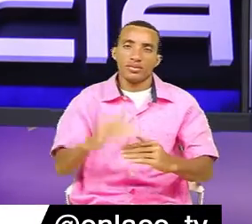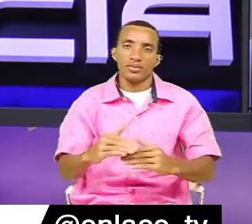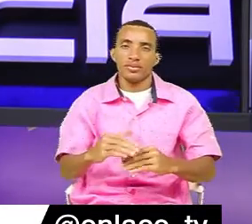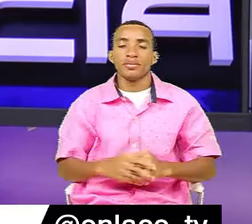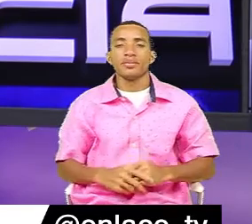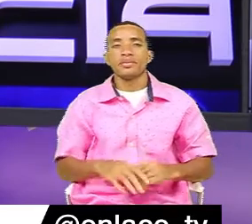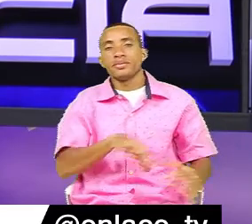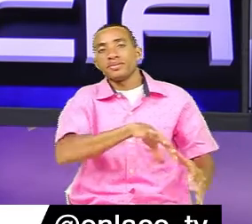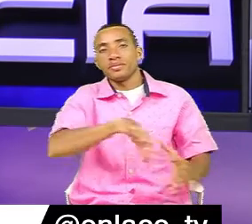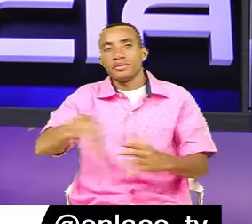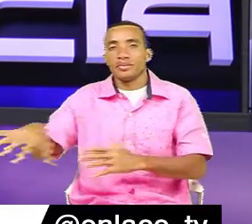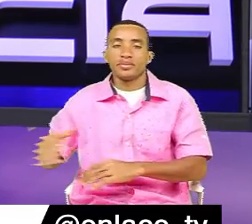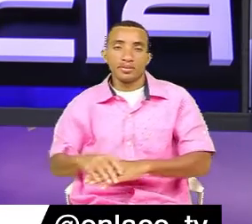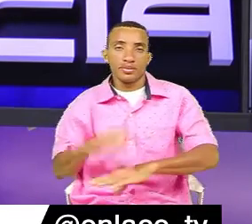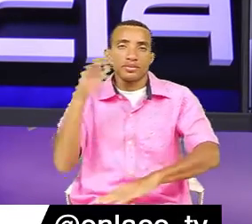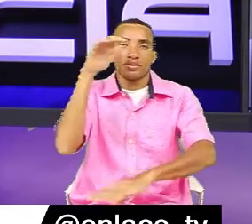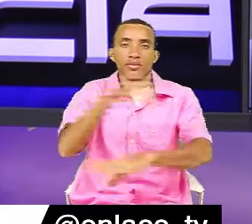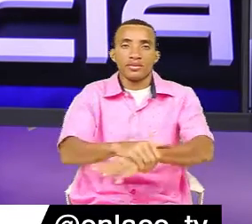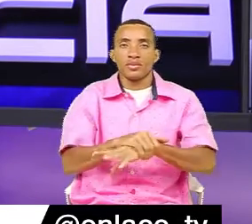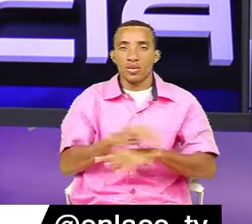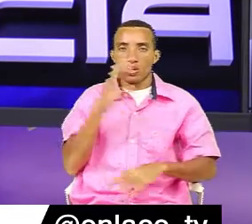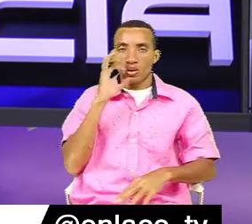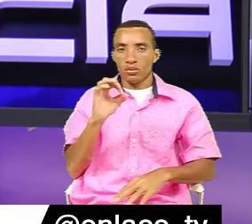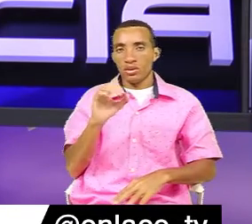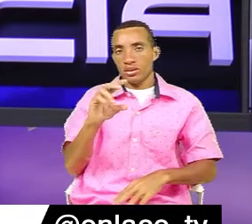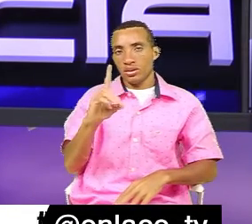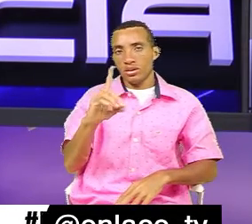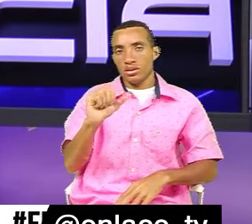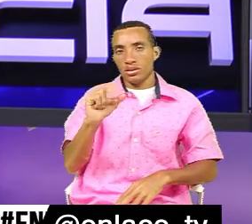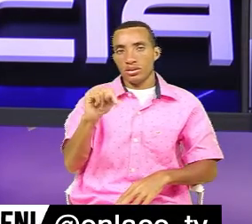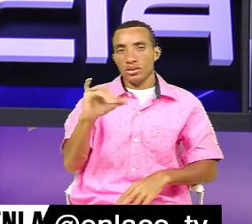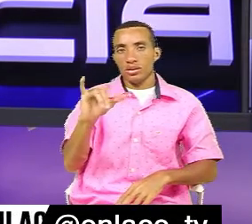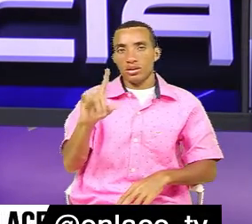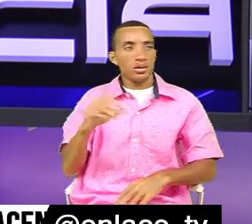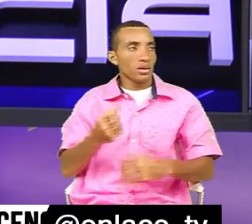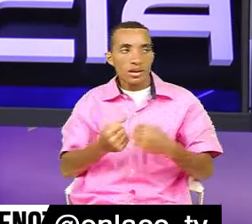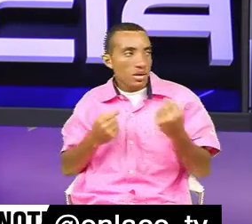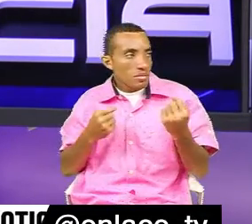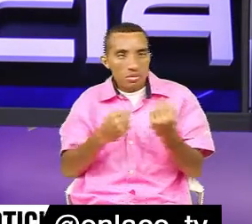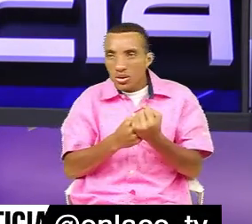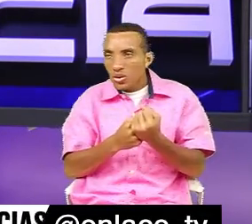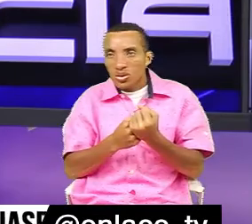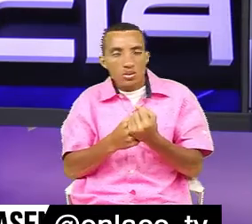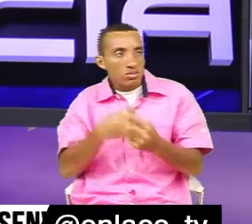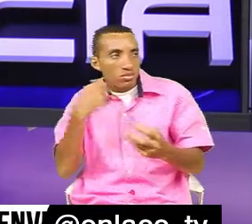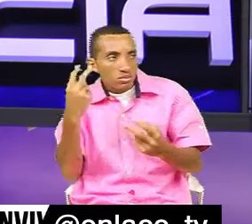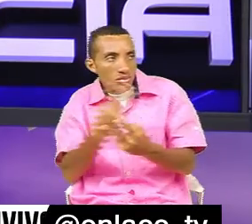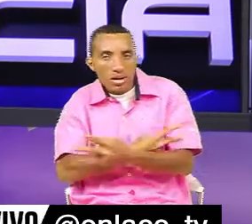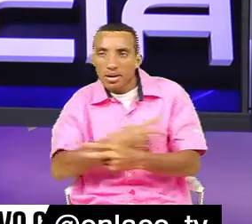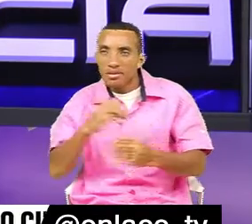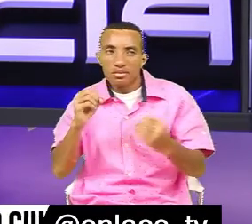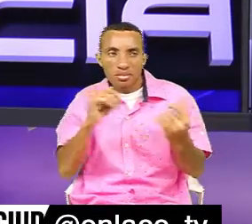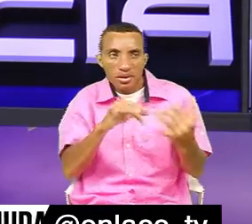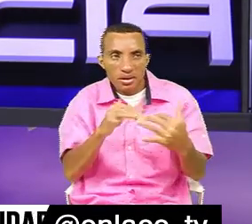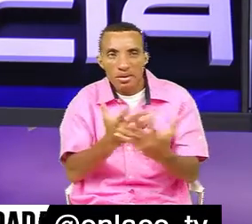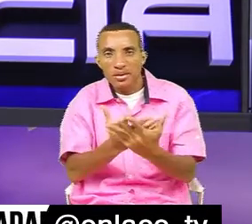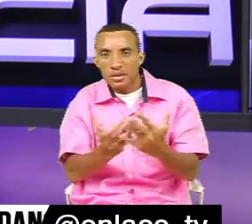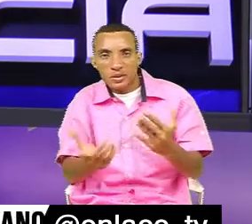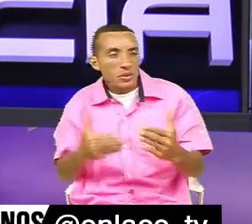Fue capturado alias Daniel, presunto cabecilla de la red de apoyo al terrorismo del Frente Luis José